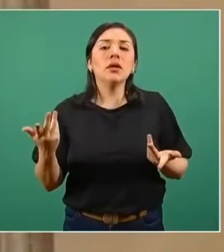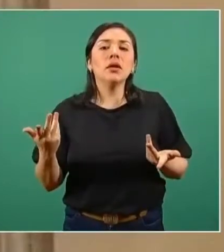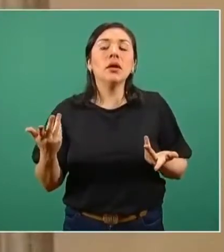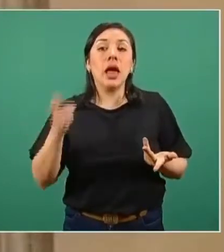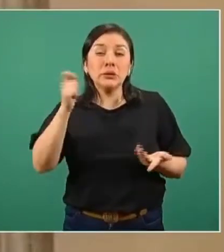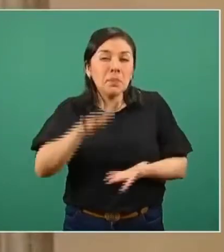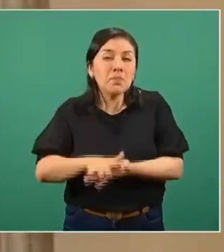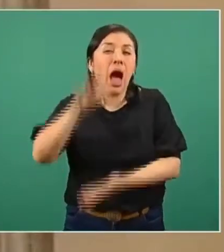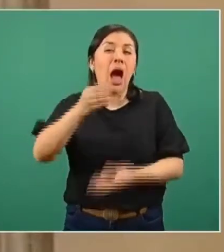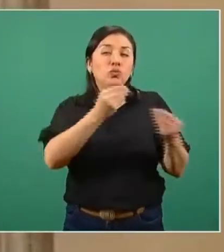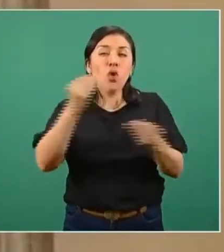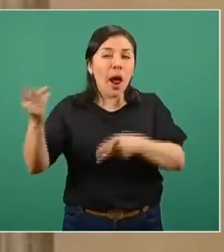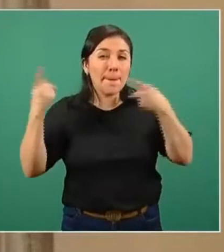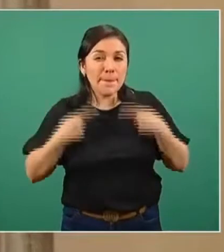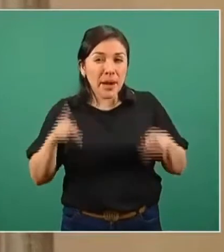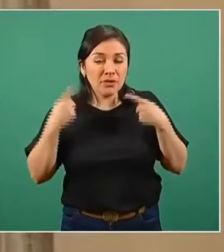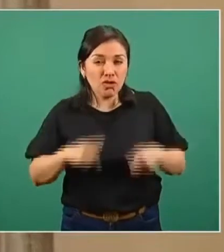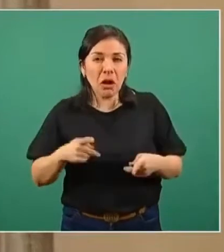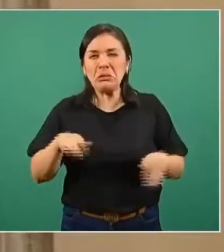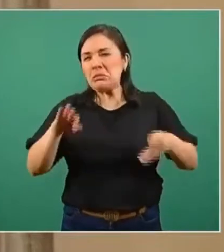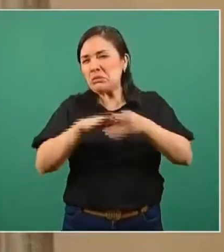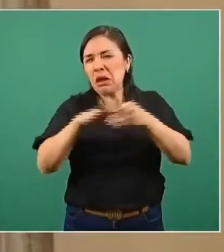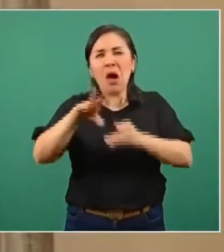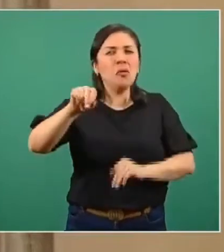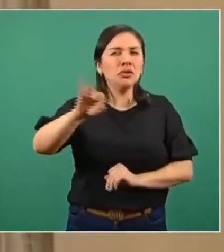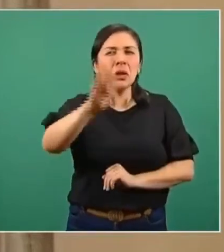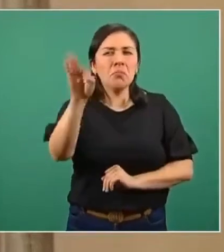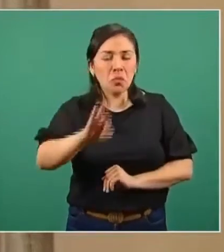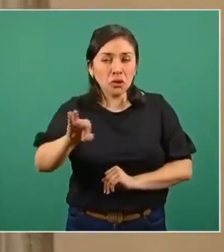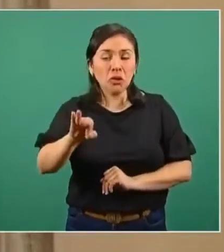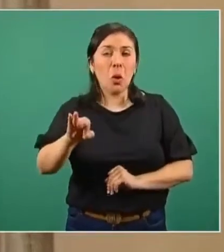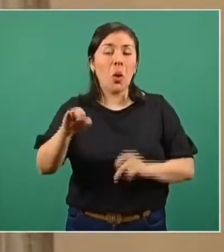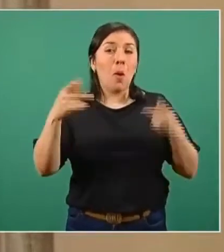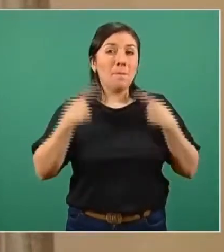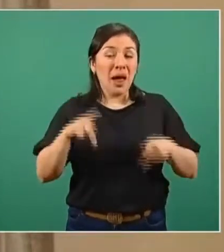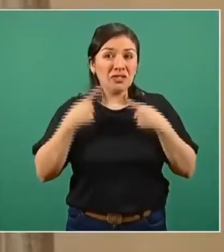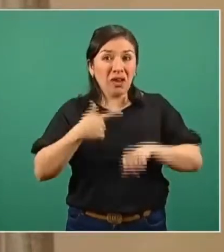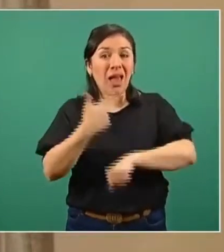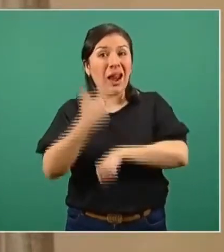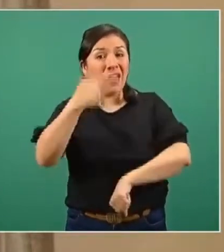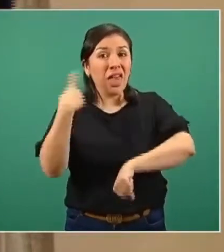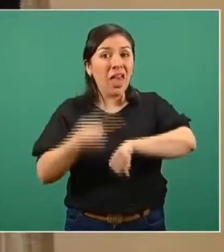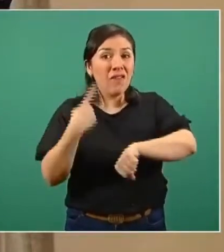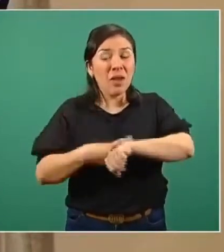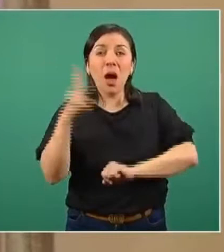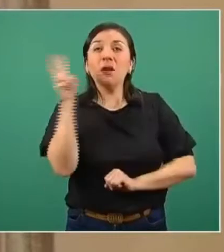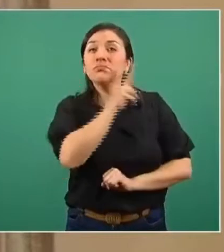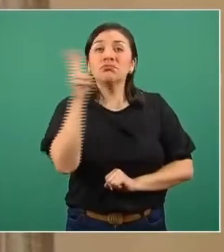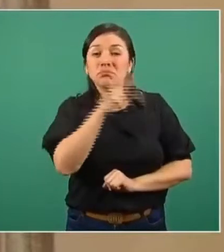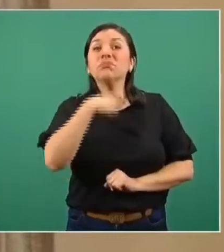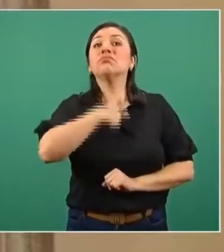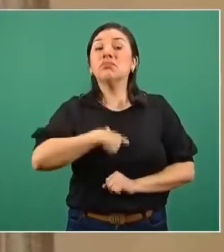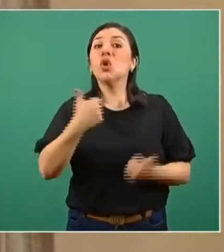en su gran mayoría el 80% de los cuadros respiratorios por esta